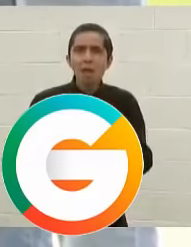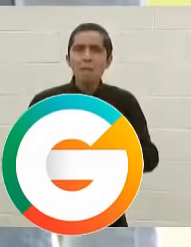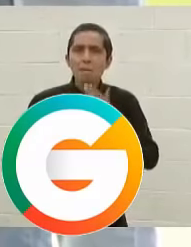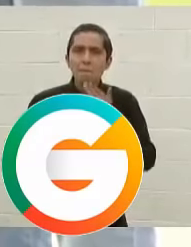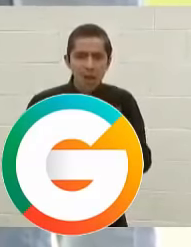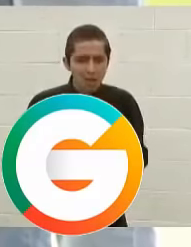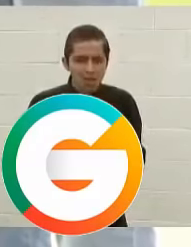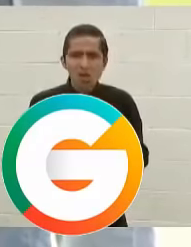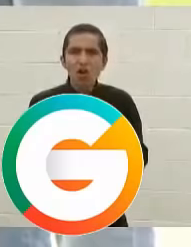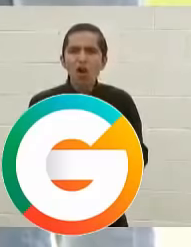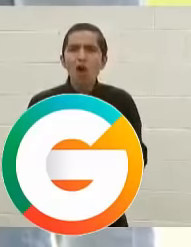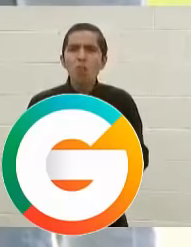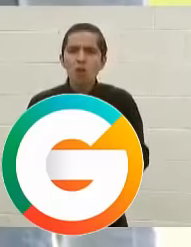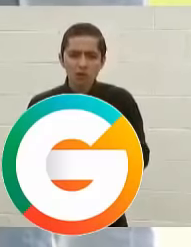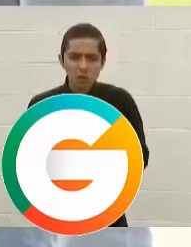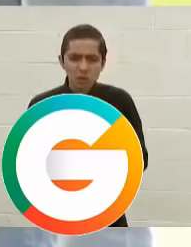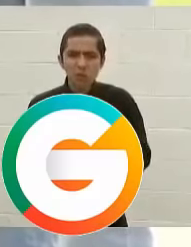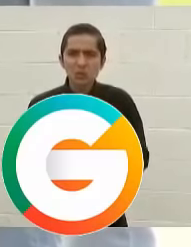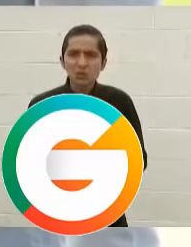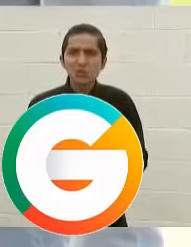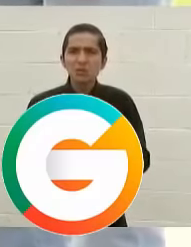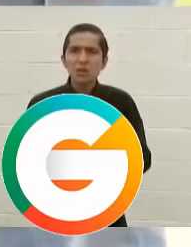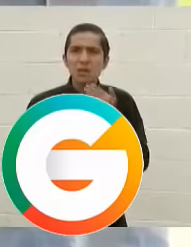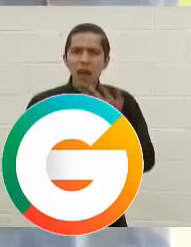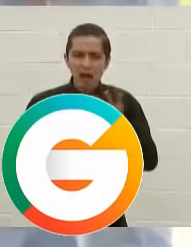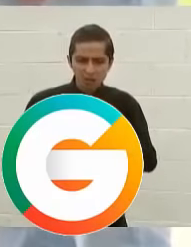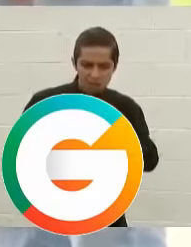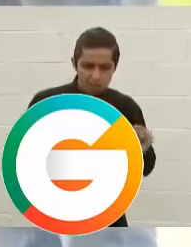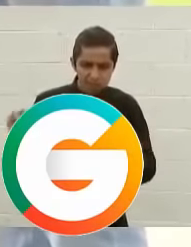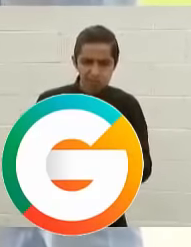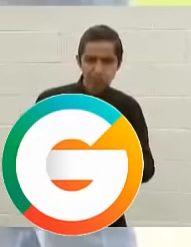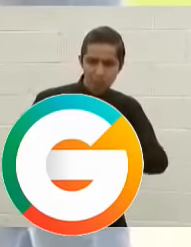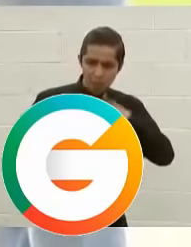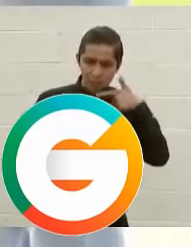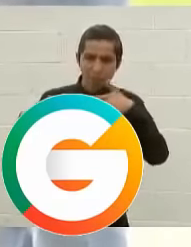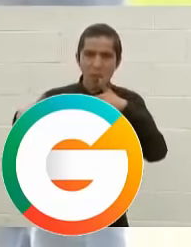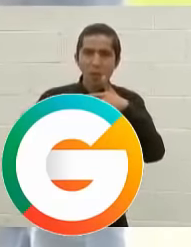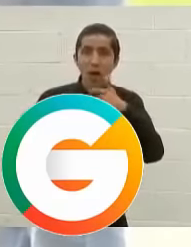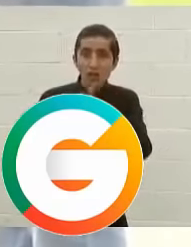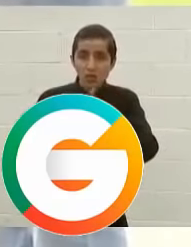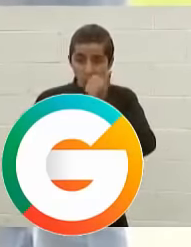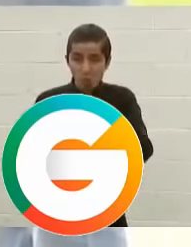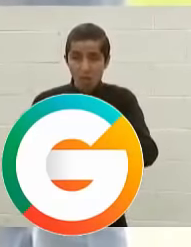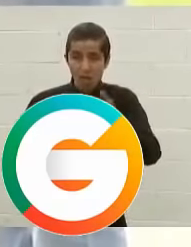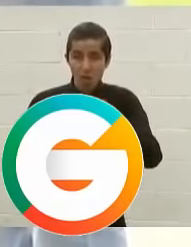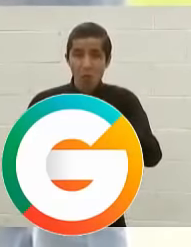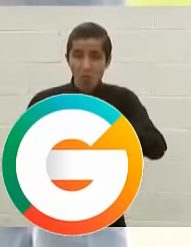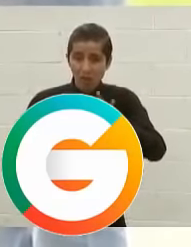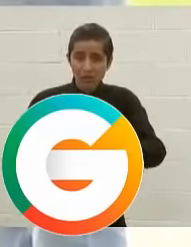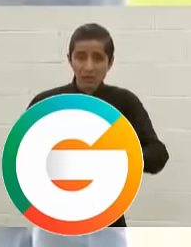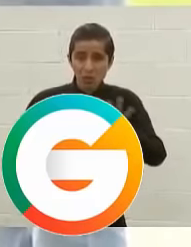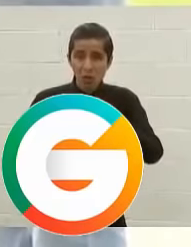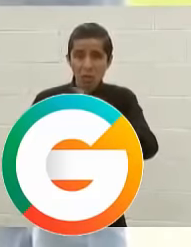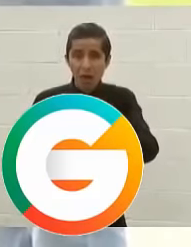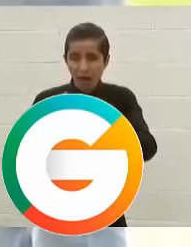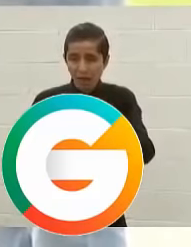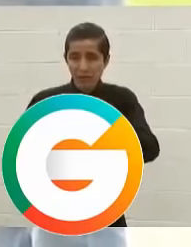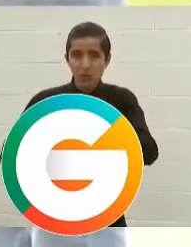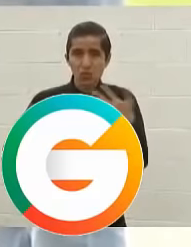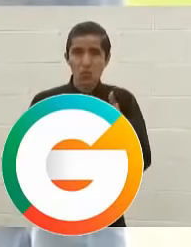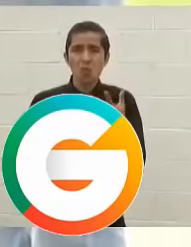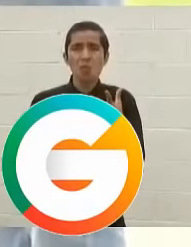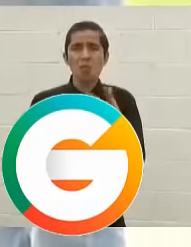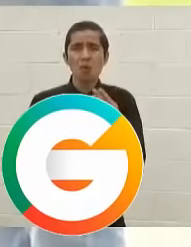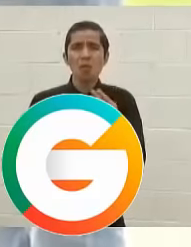y capaz de hacer esta acción en la capital del país, en la ciudad más importante del país, y bueno, en una zona